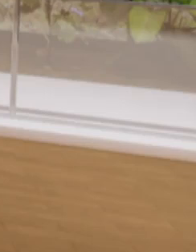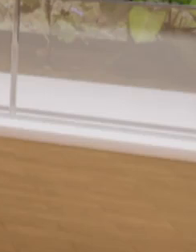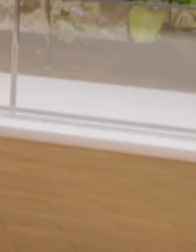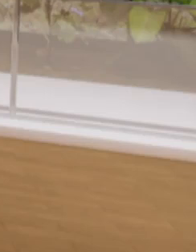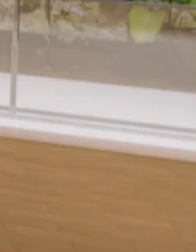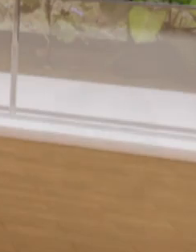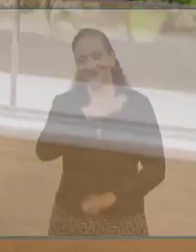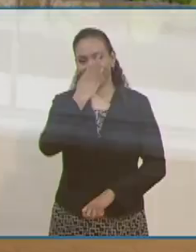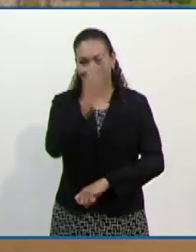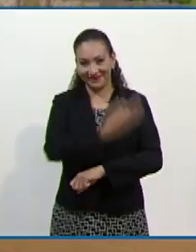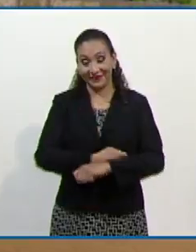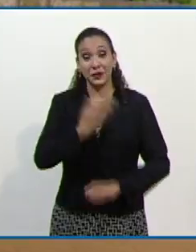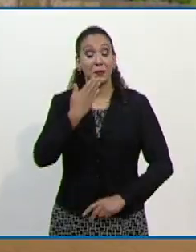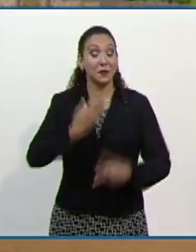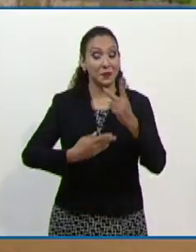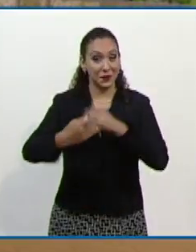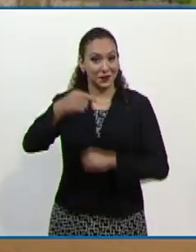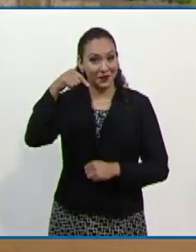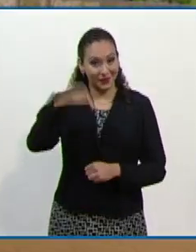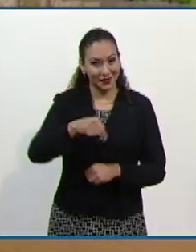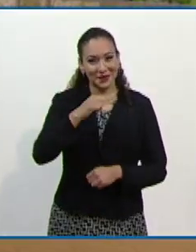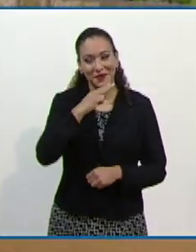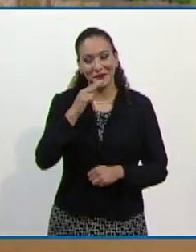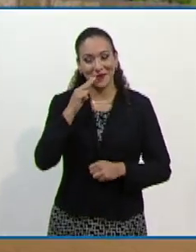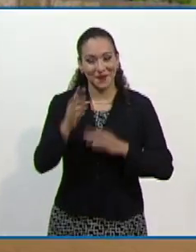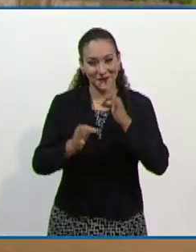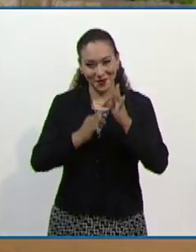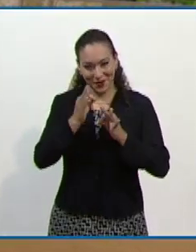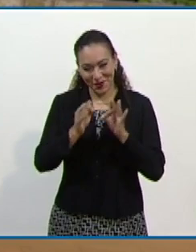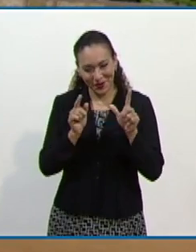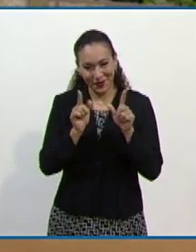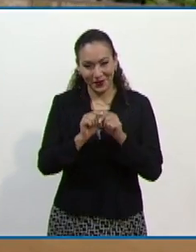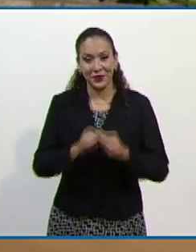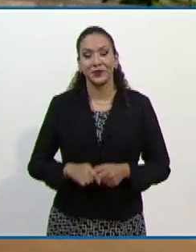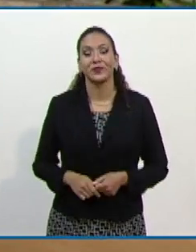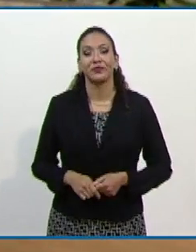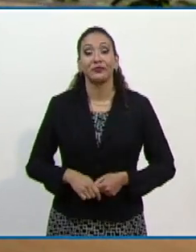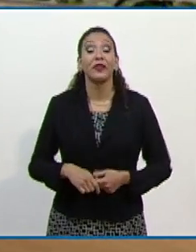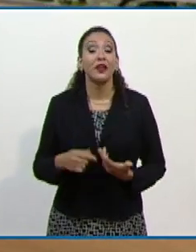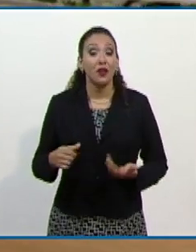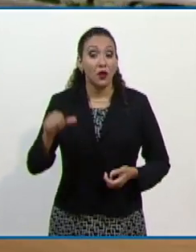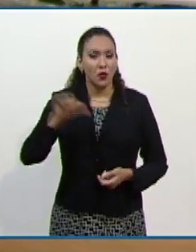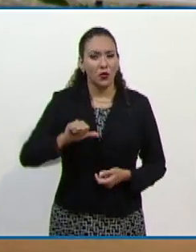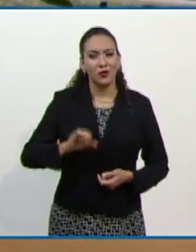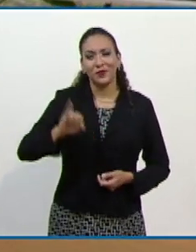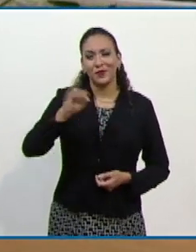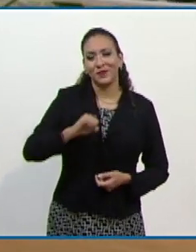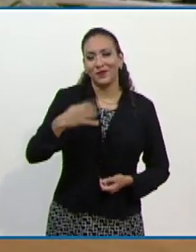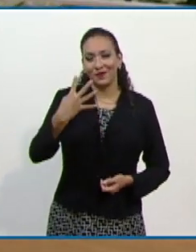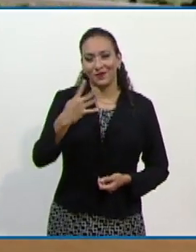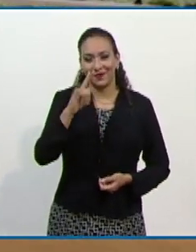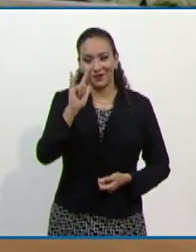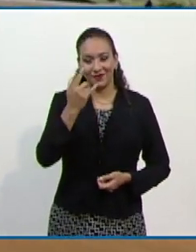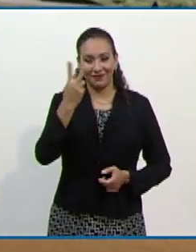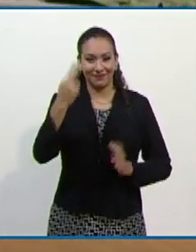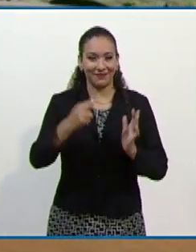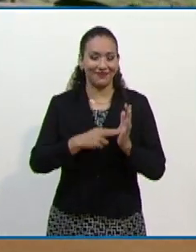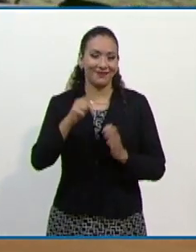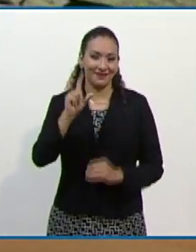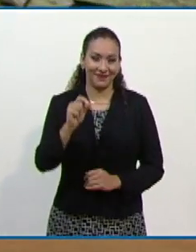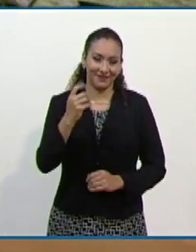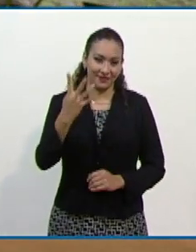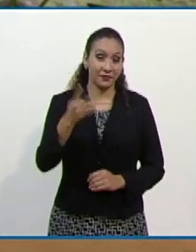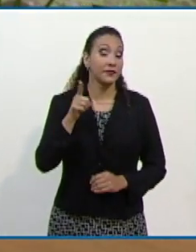Hola, ¿qué tal? Muy buenas tardes. Les damos la más cordial bienvenida a este espacio de noticias corte informativo, hoy que es jueves 4 de julio de